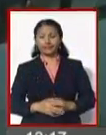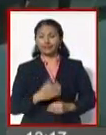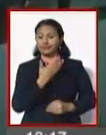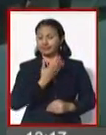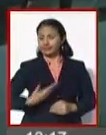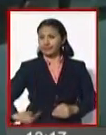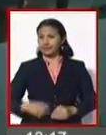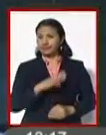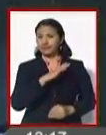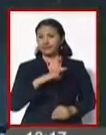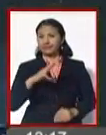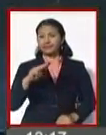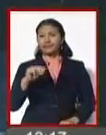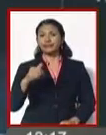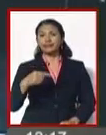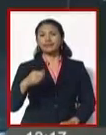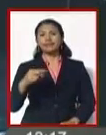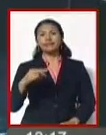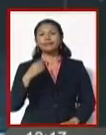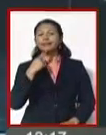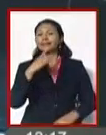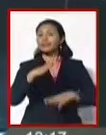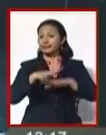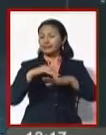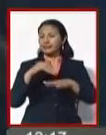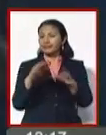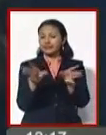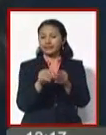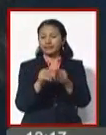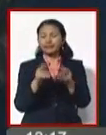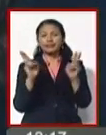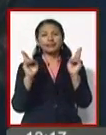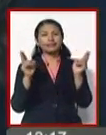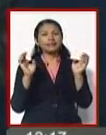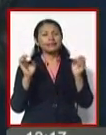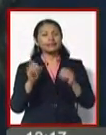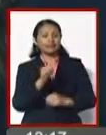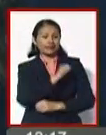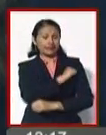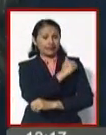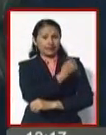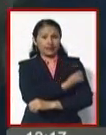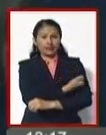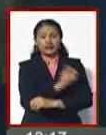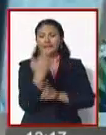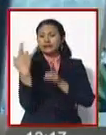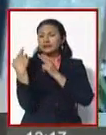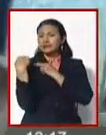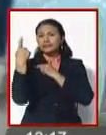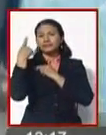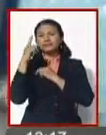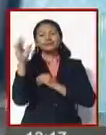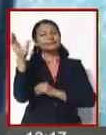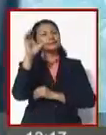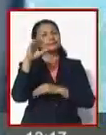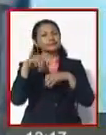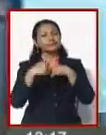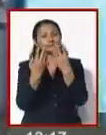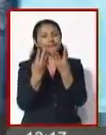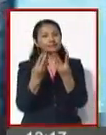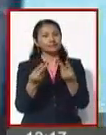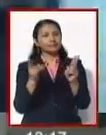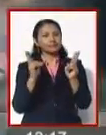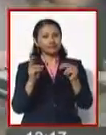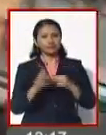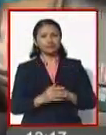La presidenta del Consejo de la Magistratura anunció que convocará a una reunión de emergencia a las autoridades pertinentes para buscar una solución